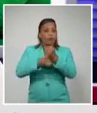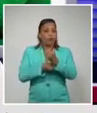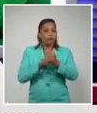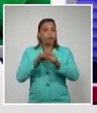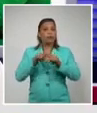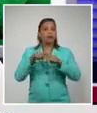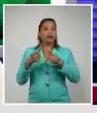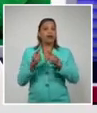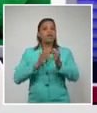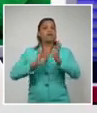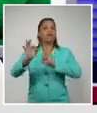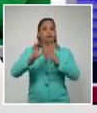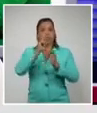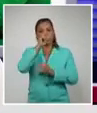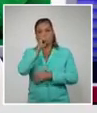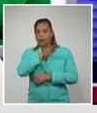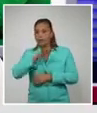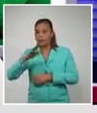nuestros niños.